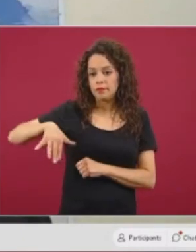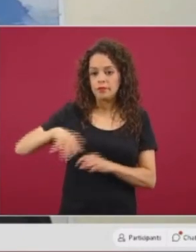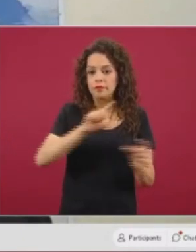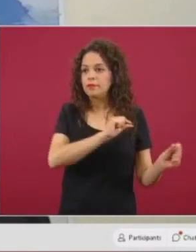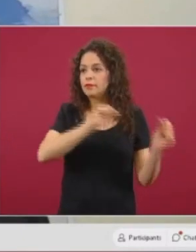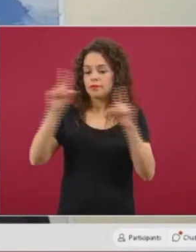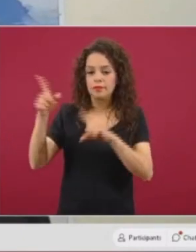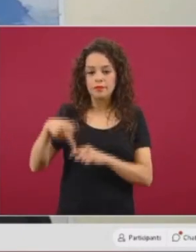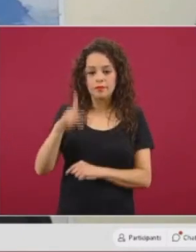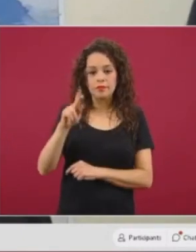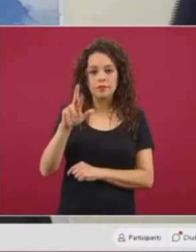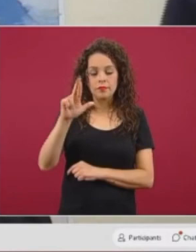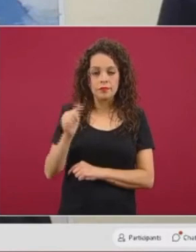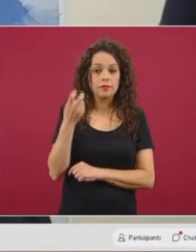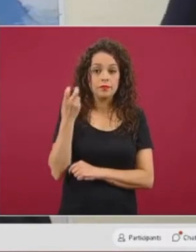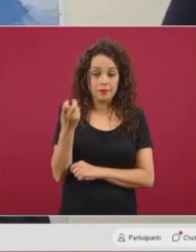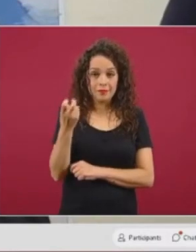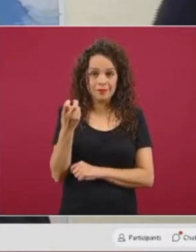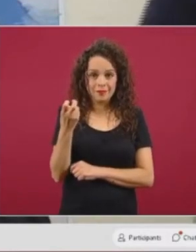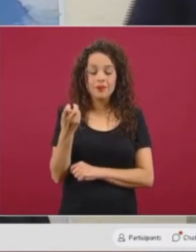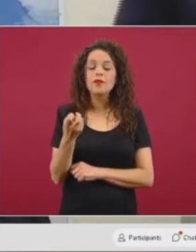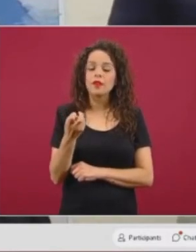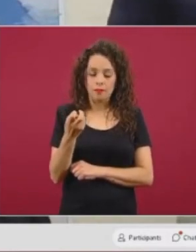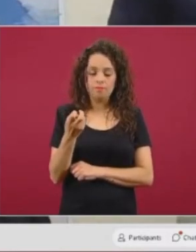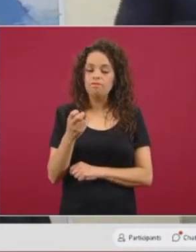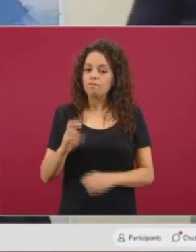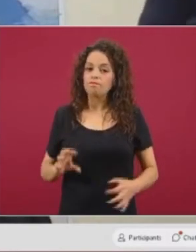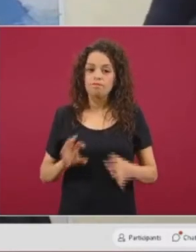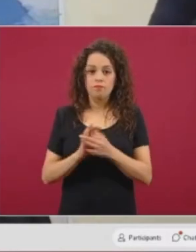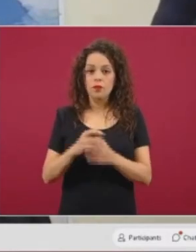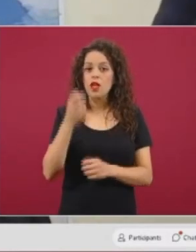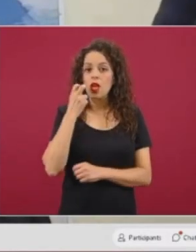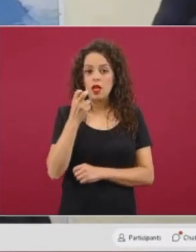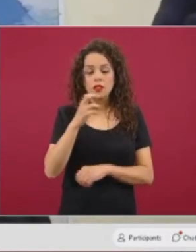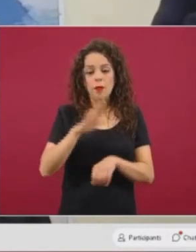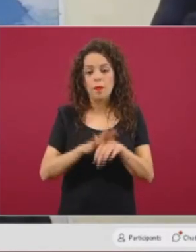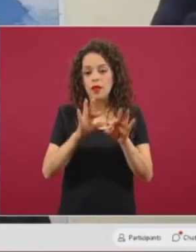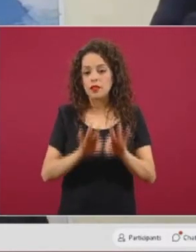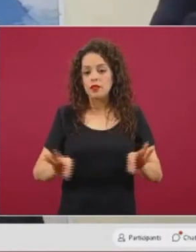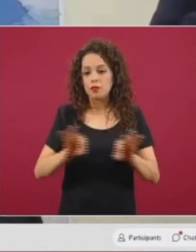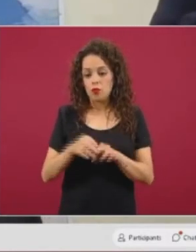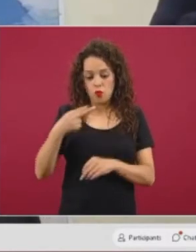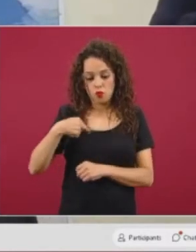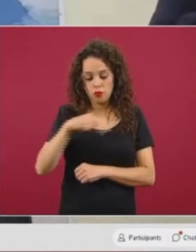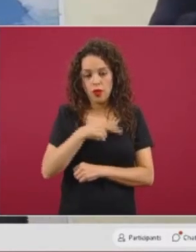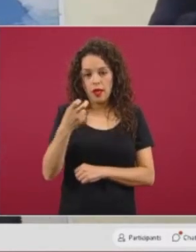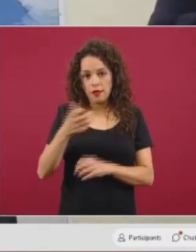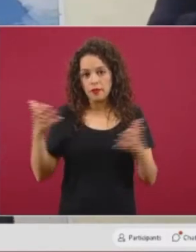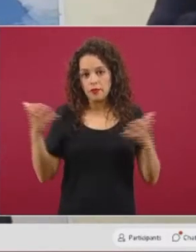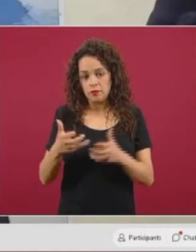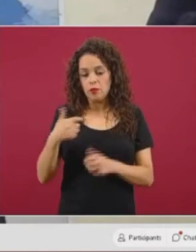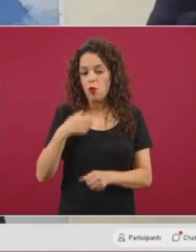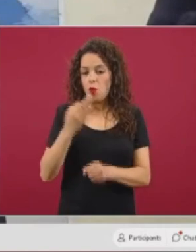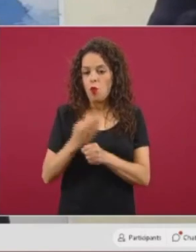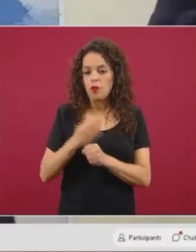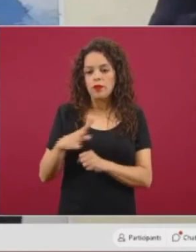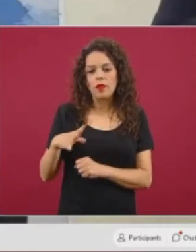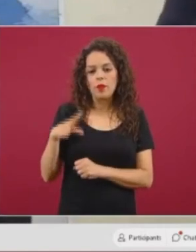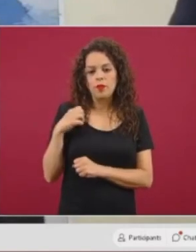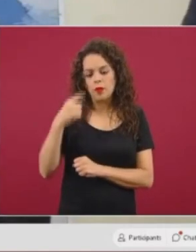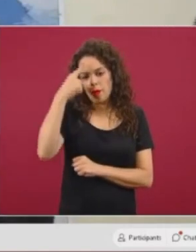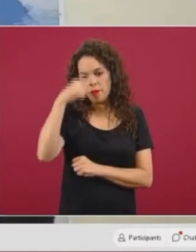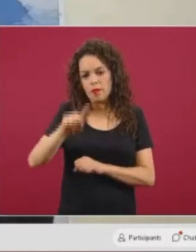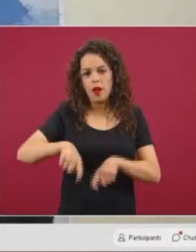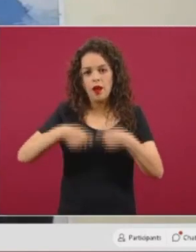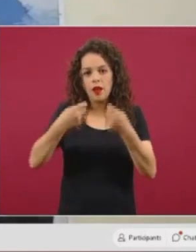Carla Berdichevsky. Esos es los elementos cruciales de lo que estamos haciendo. Aquí aprovecho para comentar una actualización de